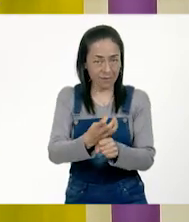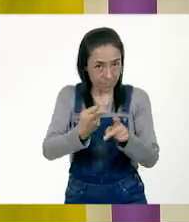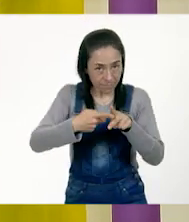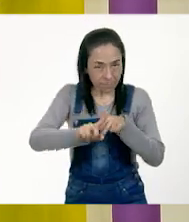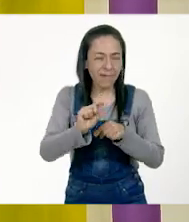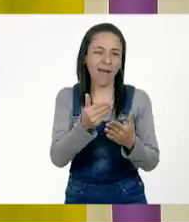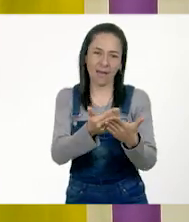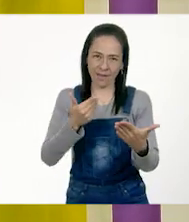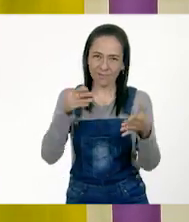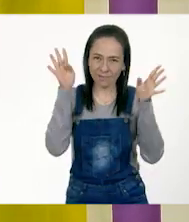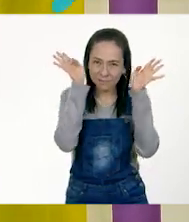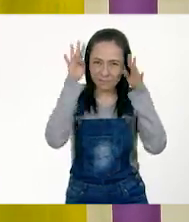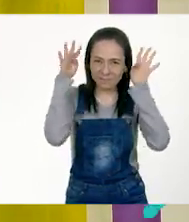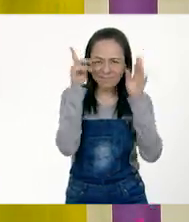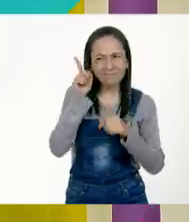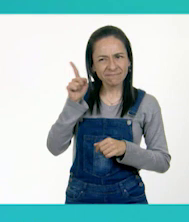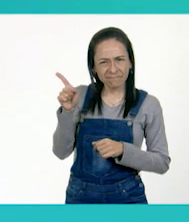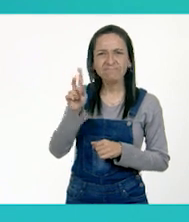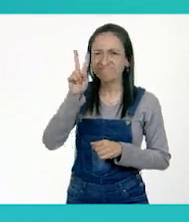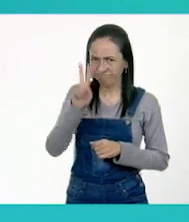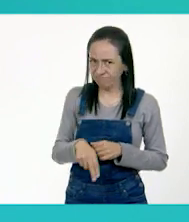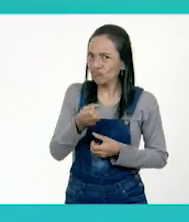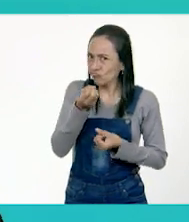una recomendación muy importante que darnos.